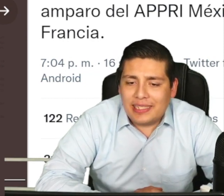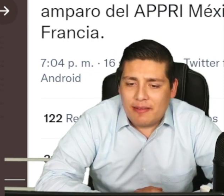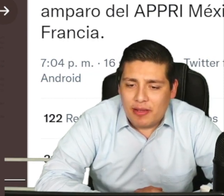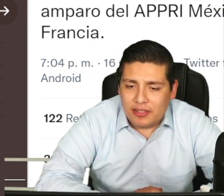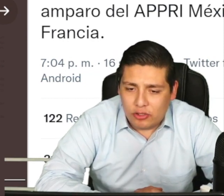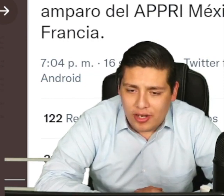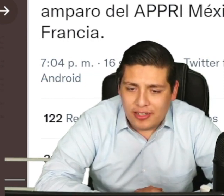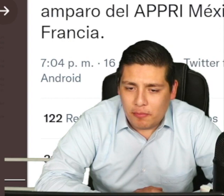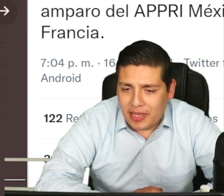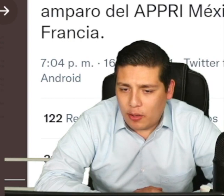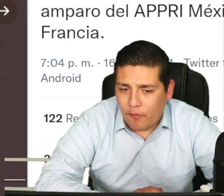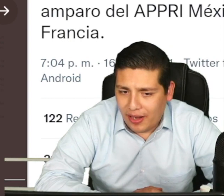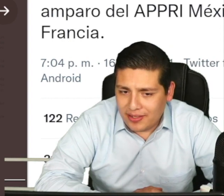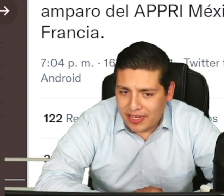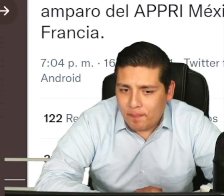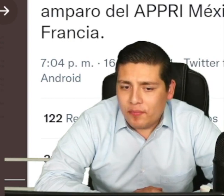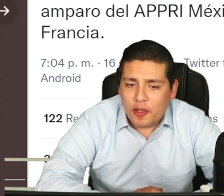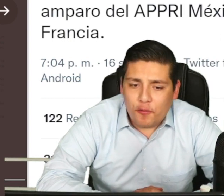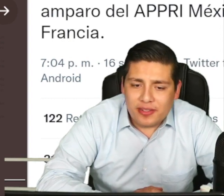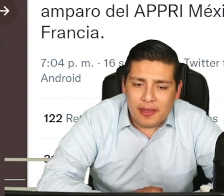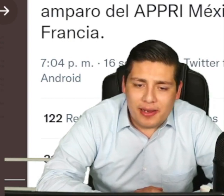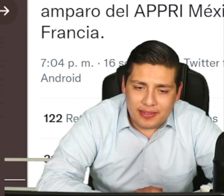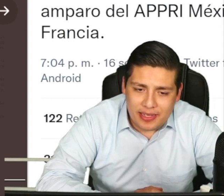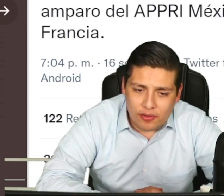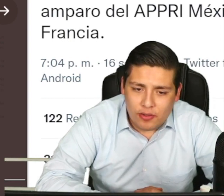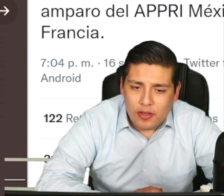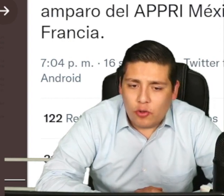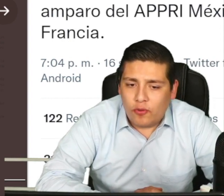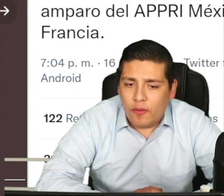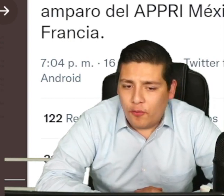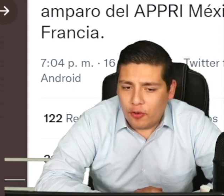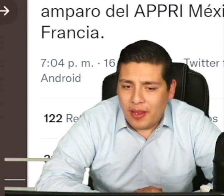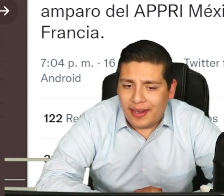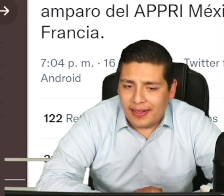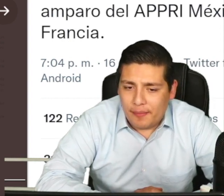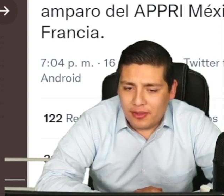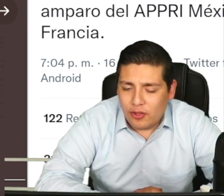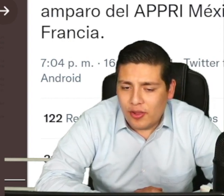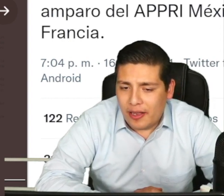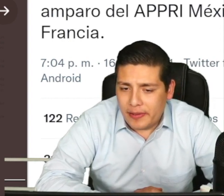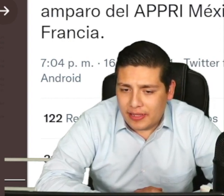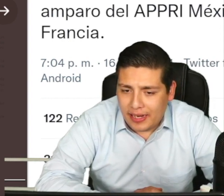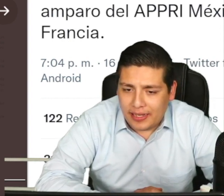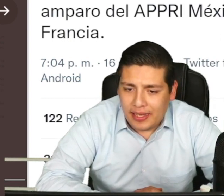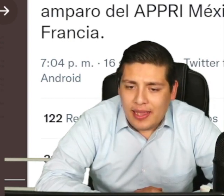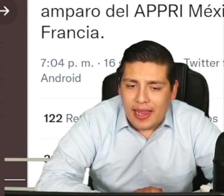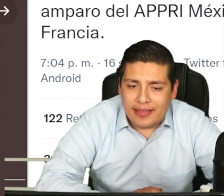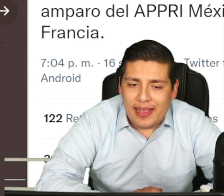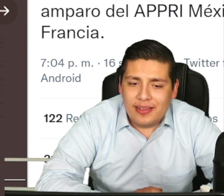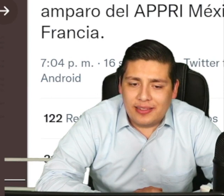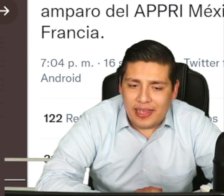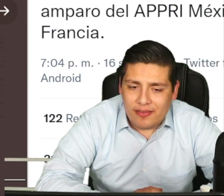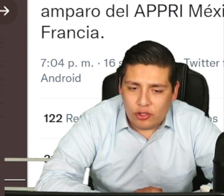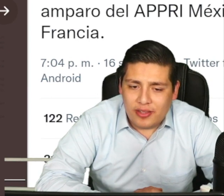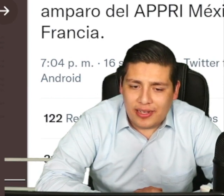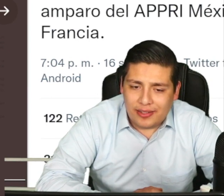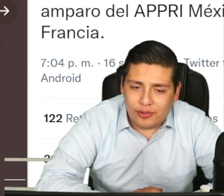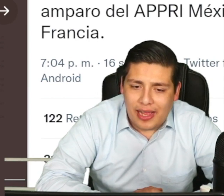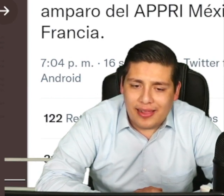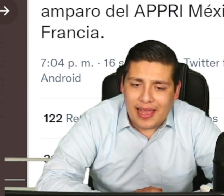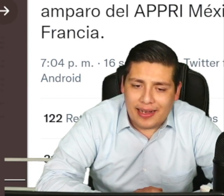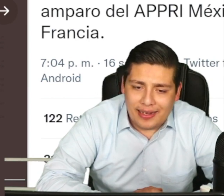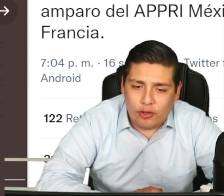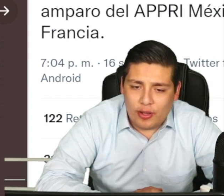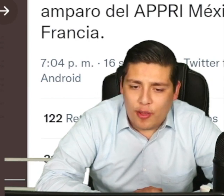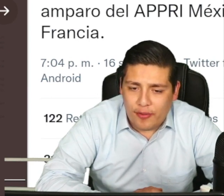las inversiones México-Francia, y fue establecido conforme al reglamento de arbitraje del Centro Internacional